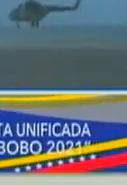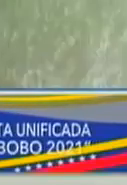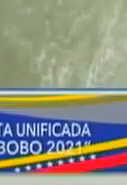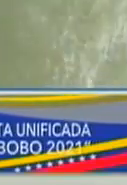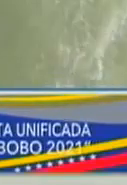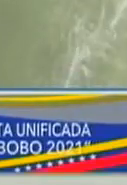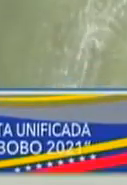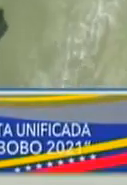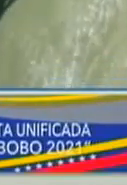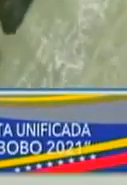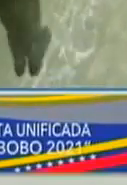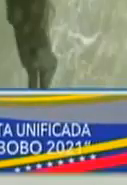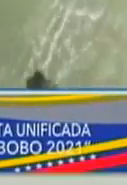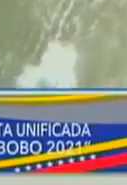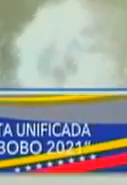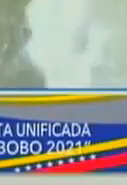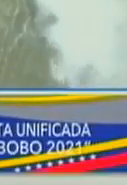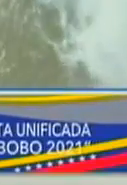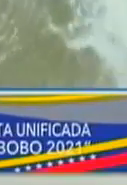a las generaciones futuras.